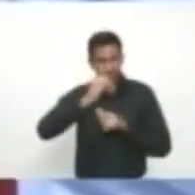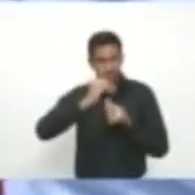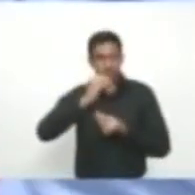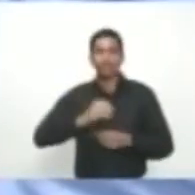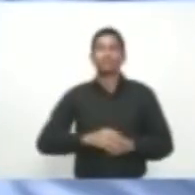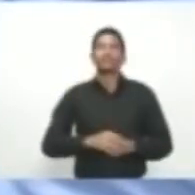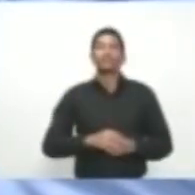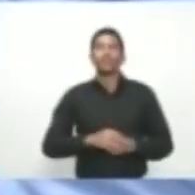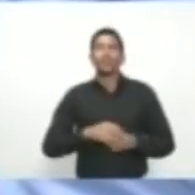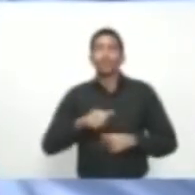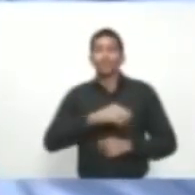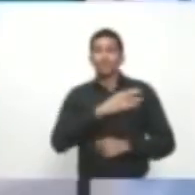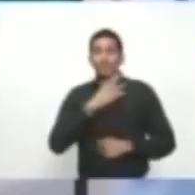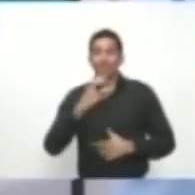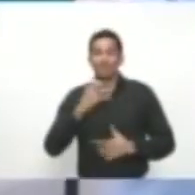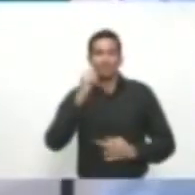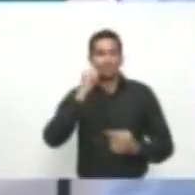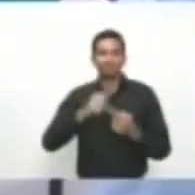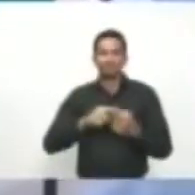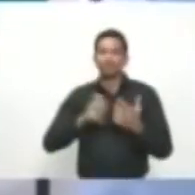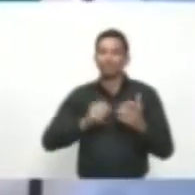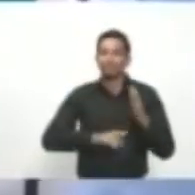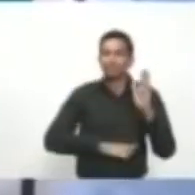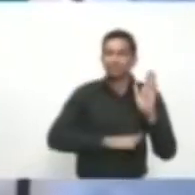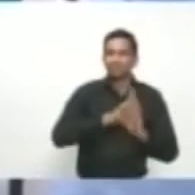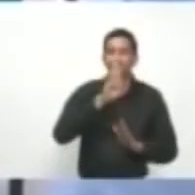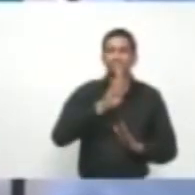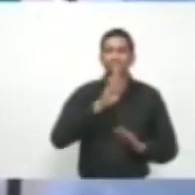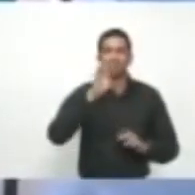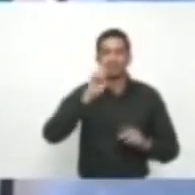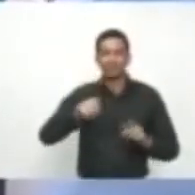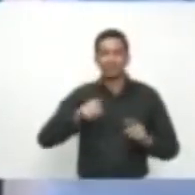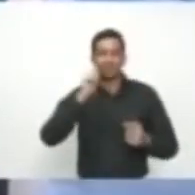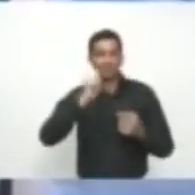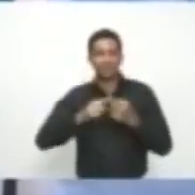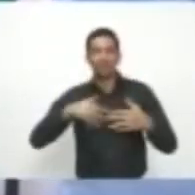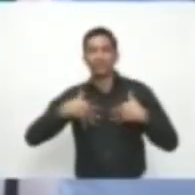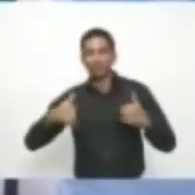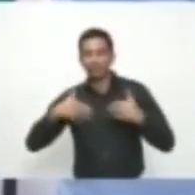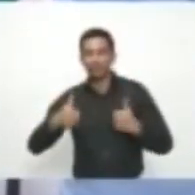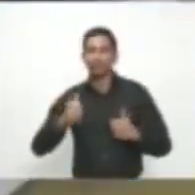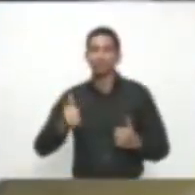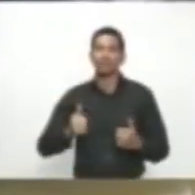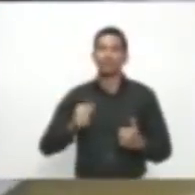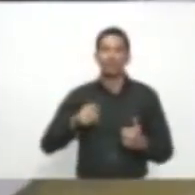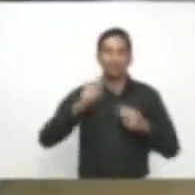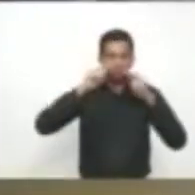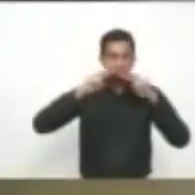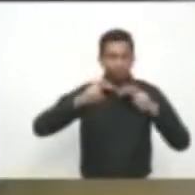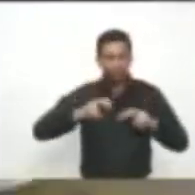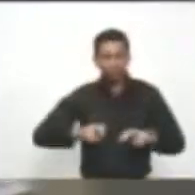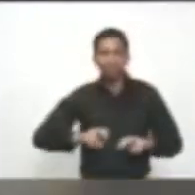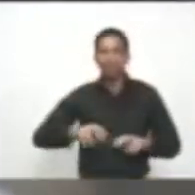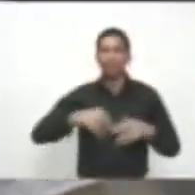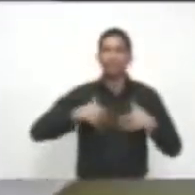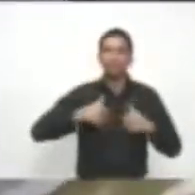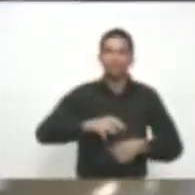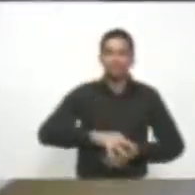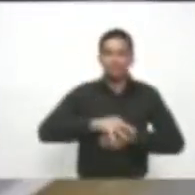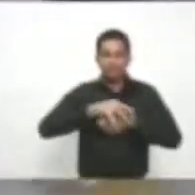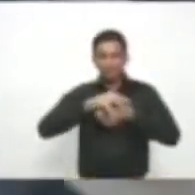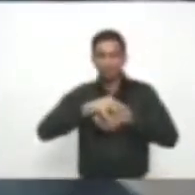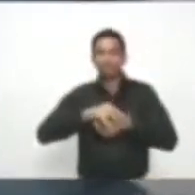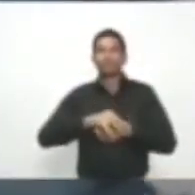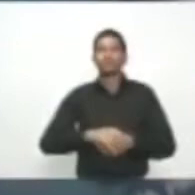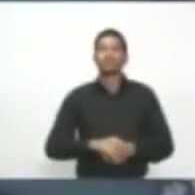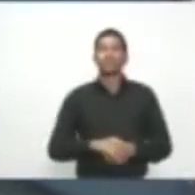Barranquilla sigue apostándole al desarrollo de la salud con el fin de contribuir con las investigaciones y avances de la medicina. La Universidad Metropolitana cuenta con